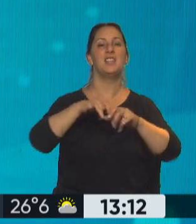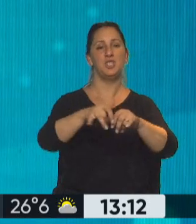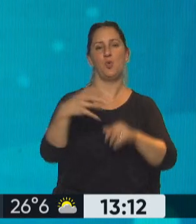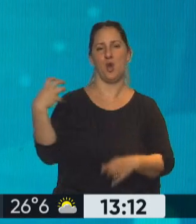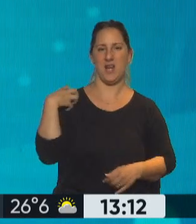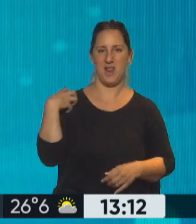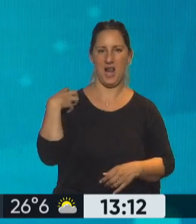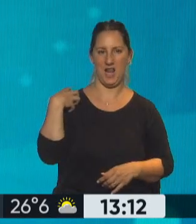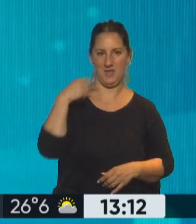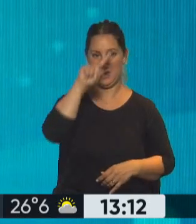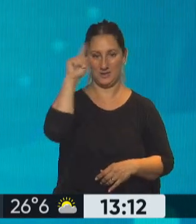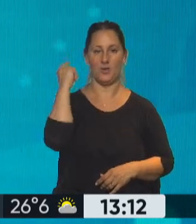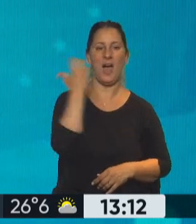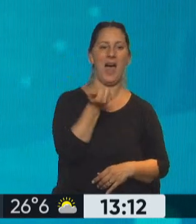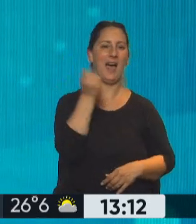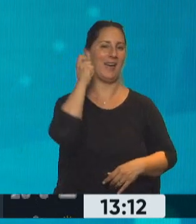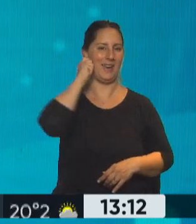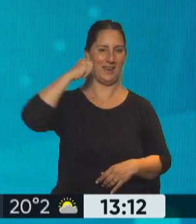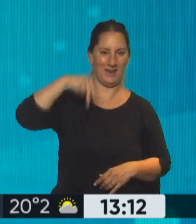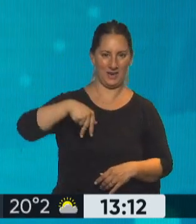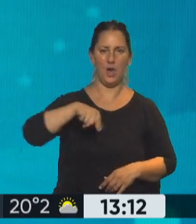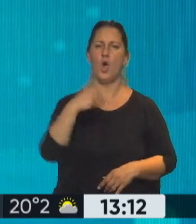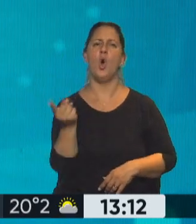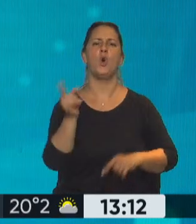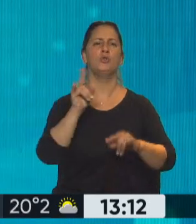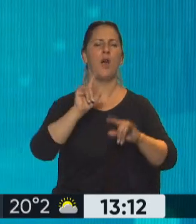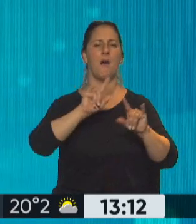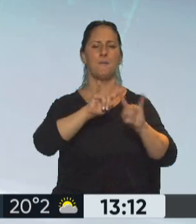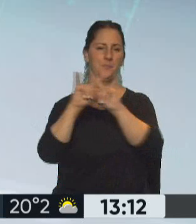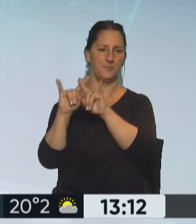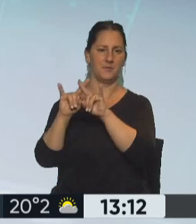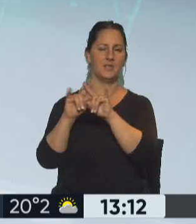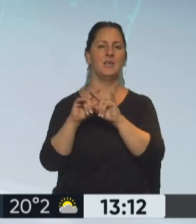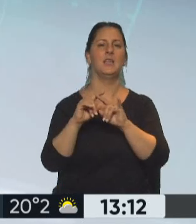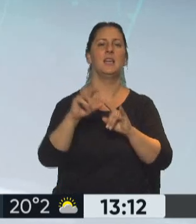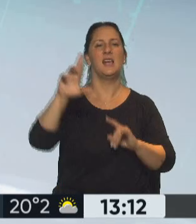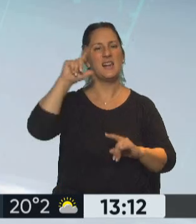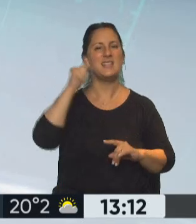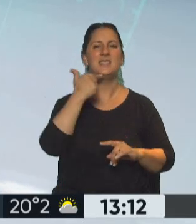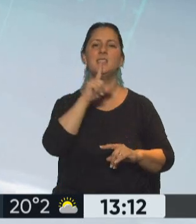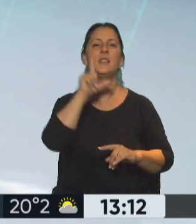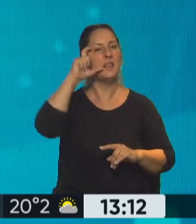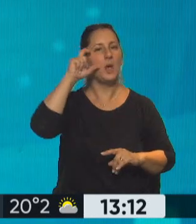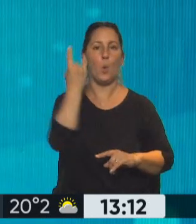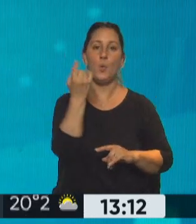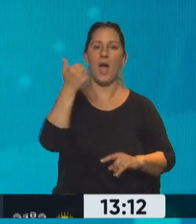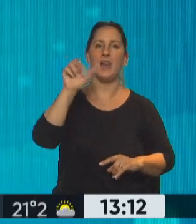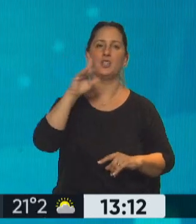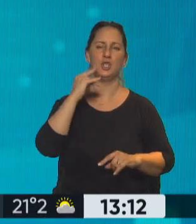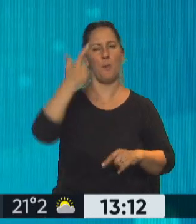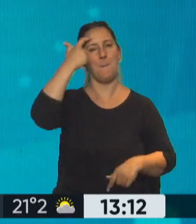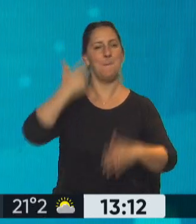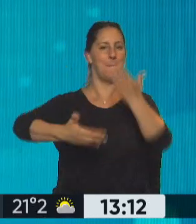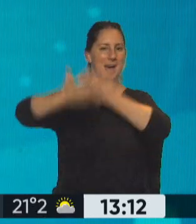de la nación que es agn Argentina otro una muy conocida que se llama resiste un archivo entonces Los invito a hacer un viaje